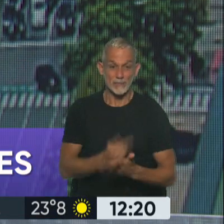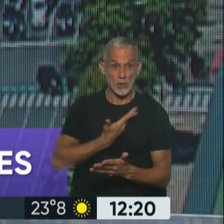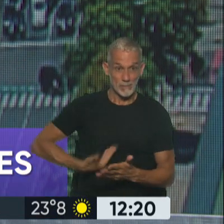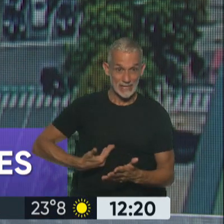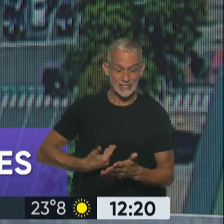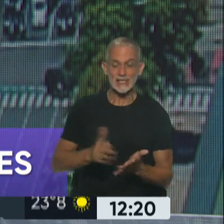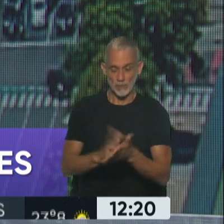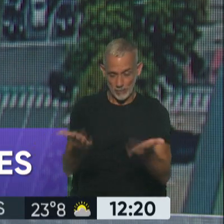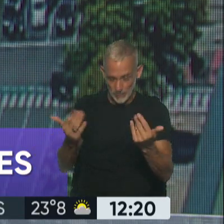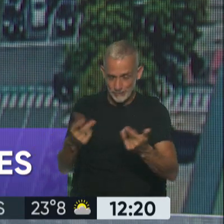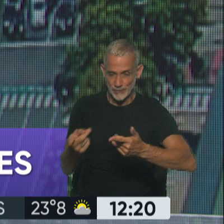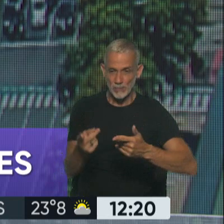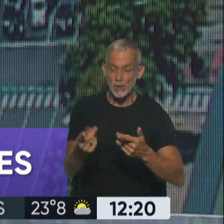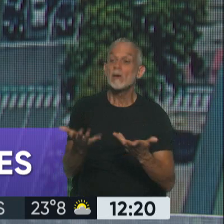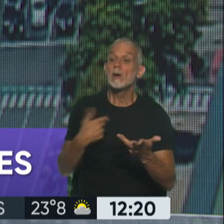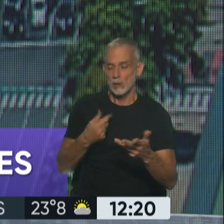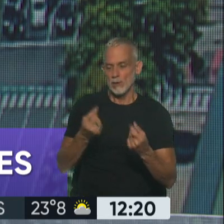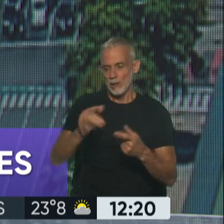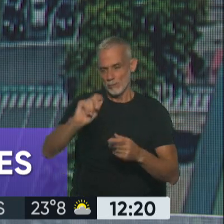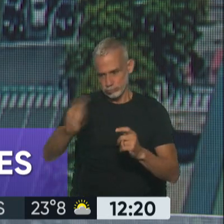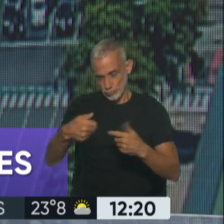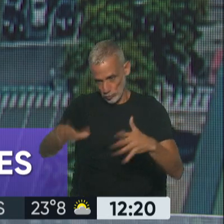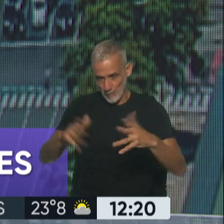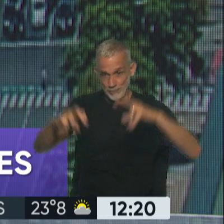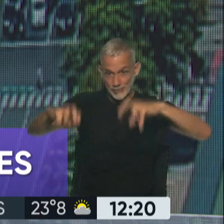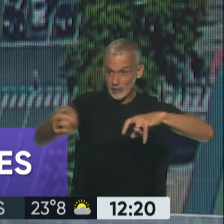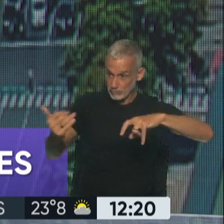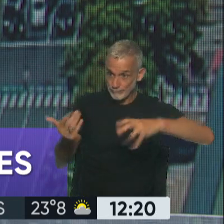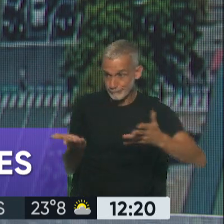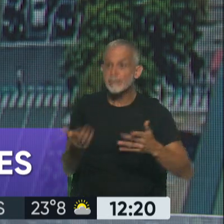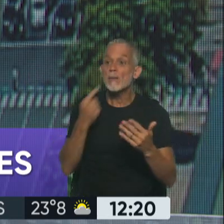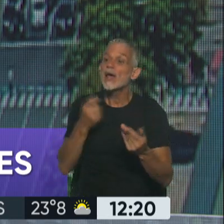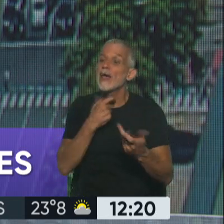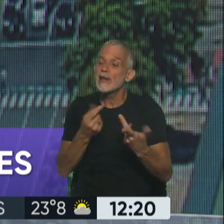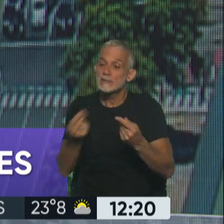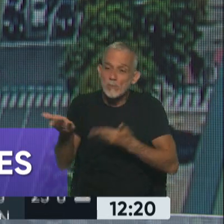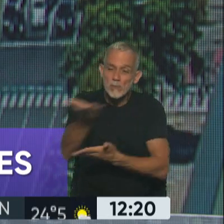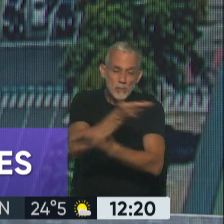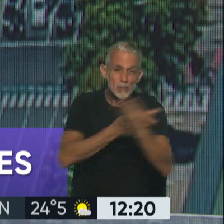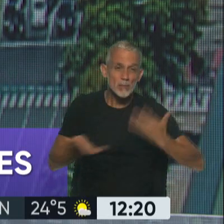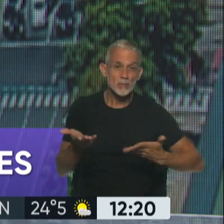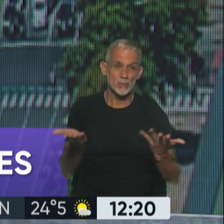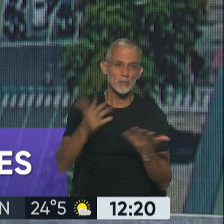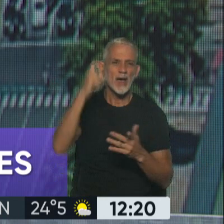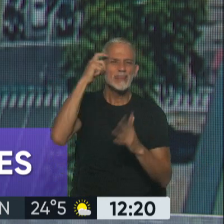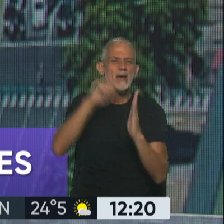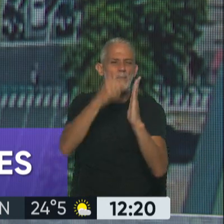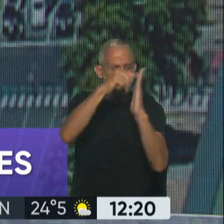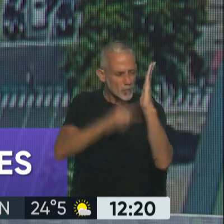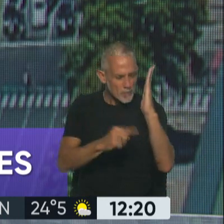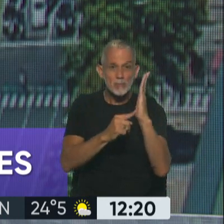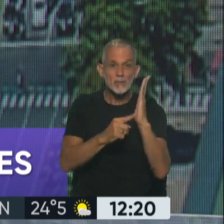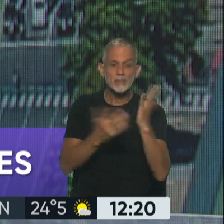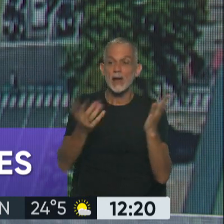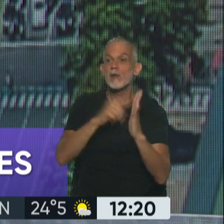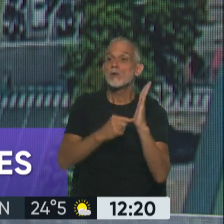promueve esta instancia de sentarse todos alrededor de una mesa. ¿Cuántos de esos 10 puntos está dispuesto a